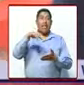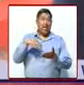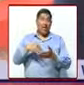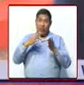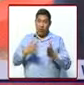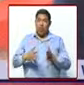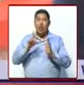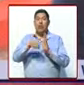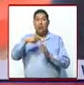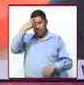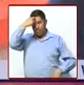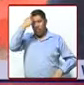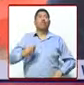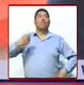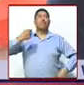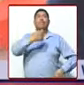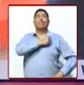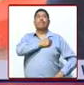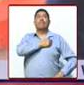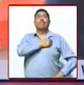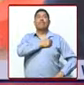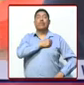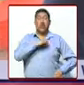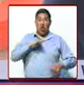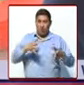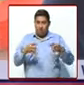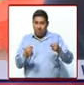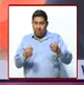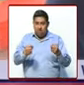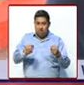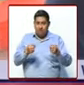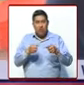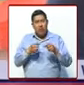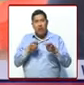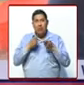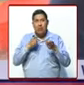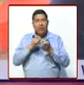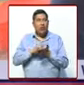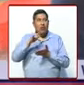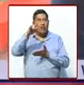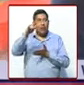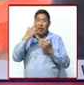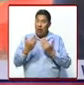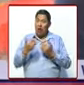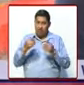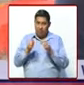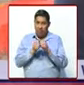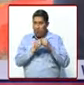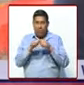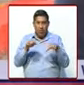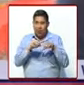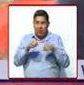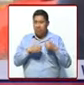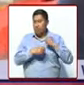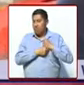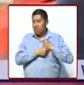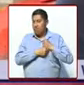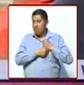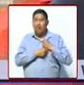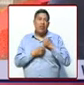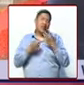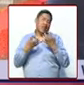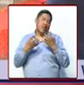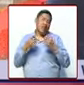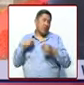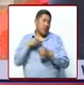piloto graduado comercialmente. Estuve en un simulador de Boeing, conoció aviones, pero ahora le toca volar y ya ser un piloto militar, que es a lo que